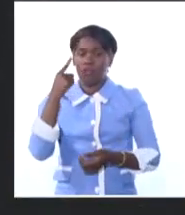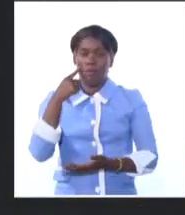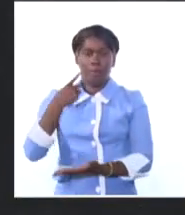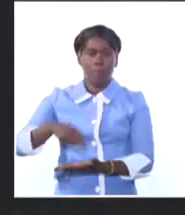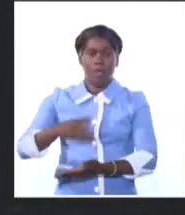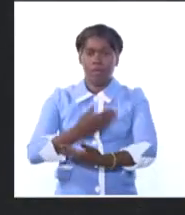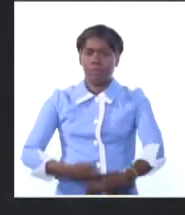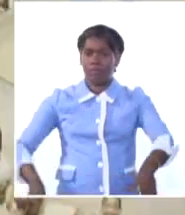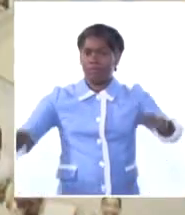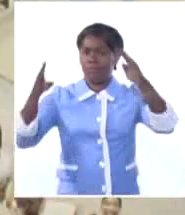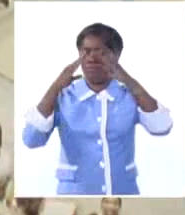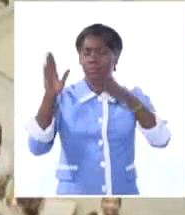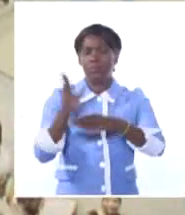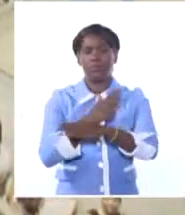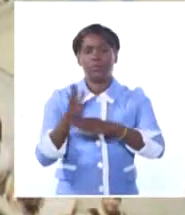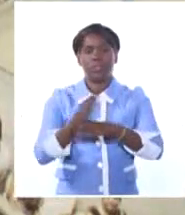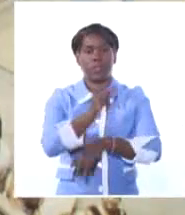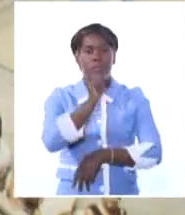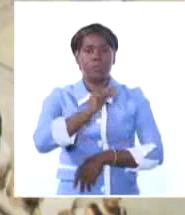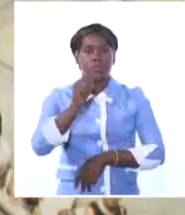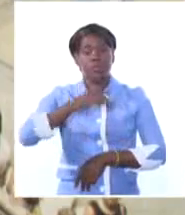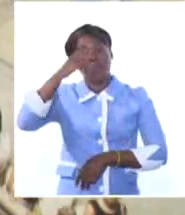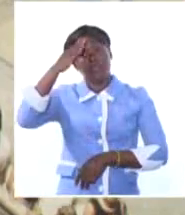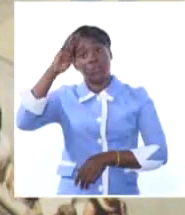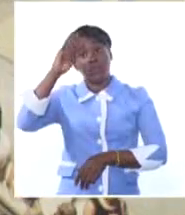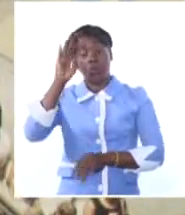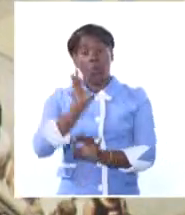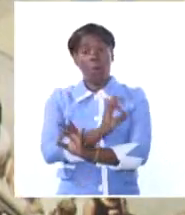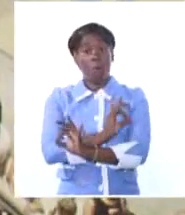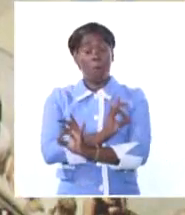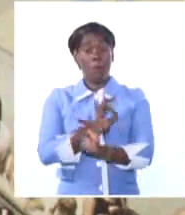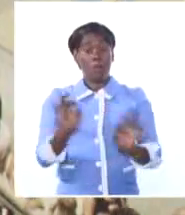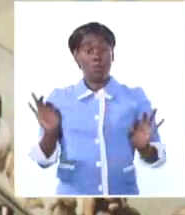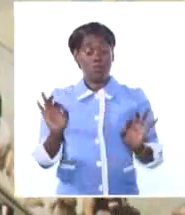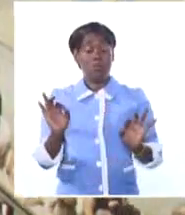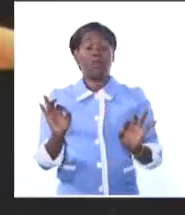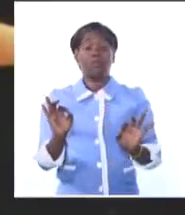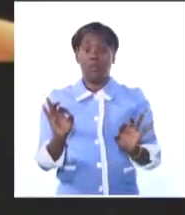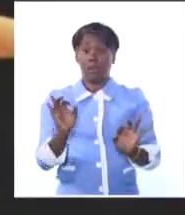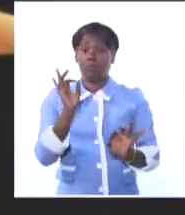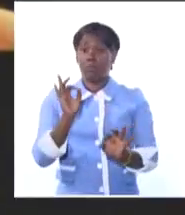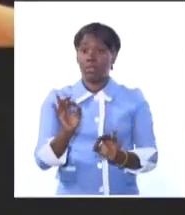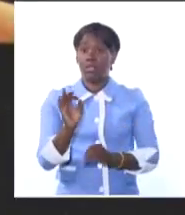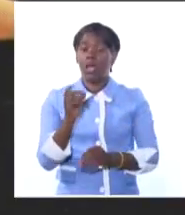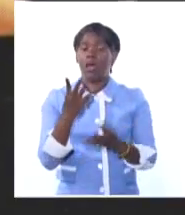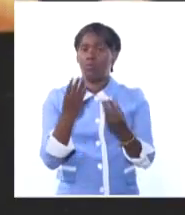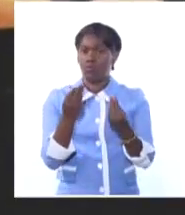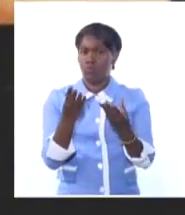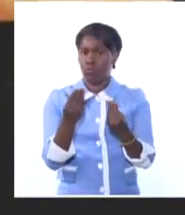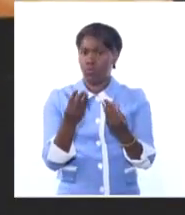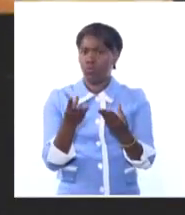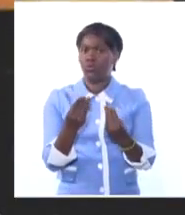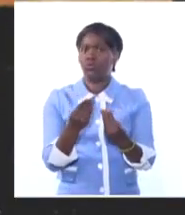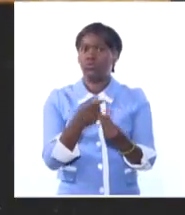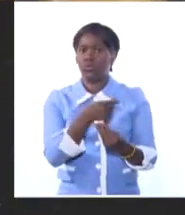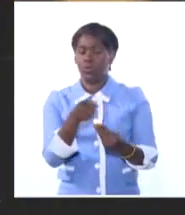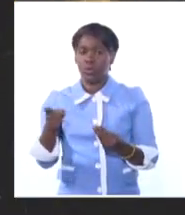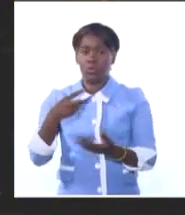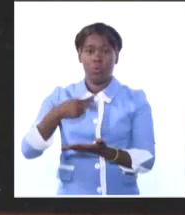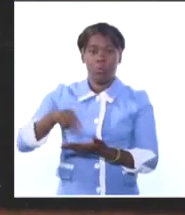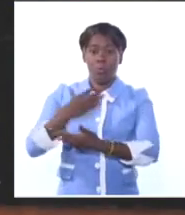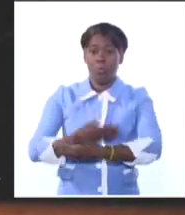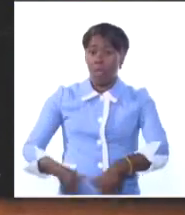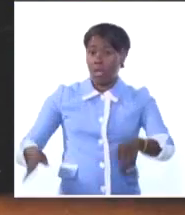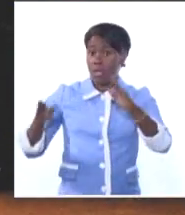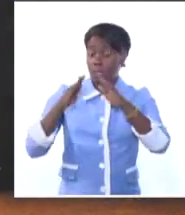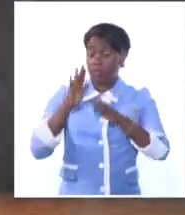preparar a bailarines cubanos tan extraordinarios como Carlos Acosta y José Manuel Carreño, entre muchos más. Allí nació la